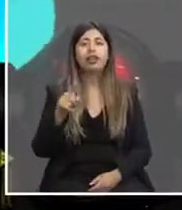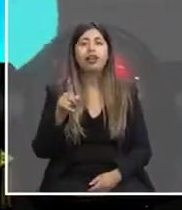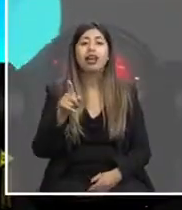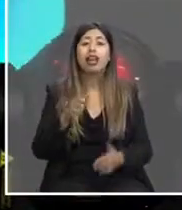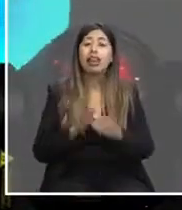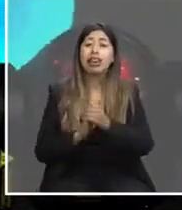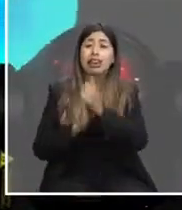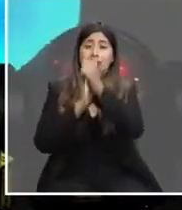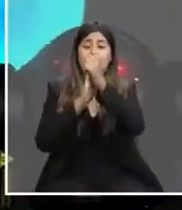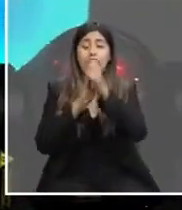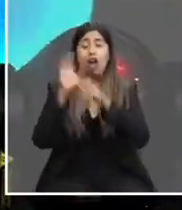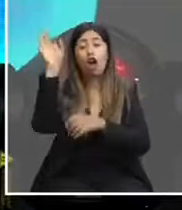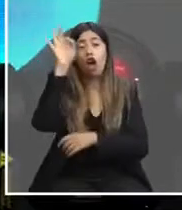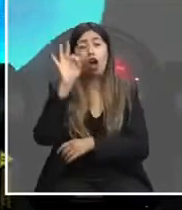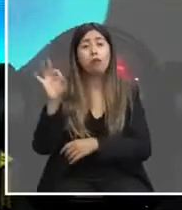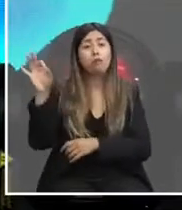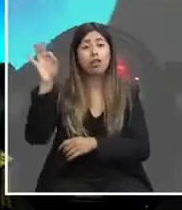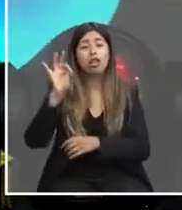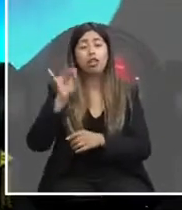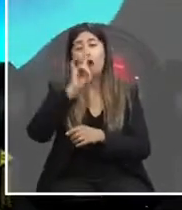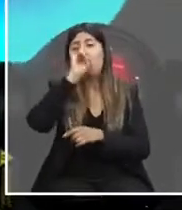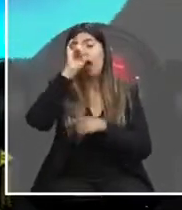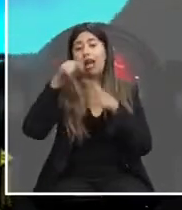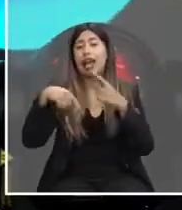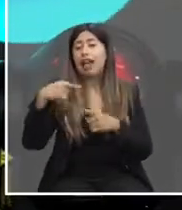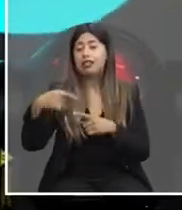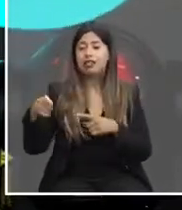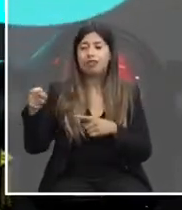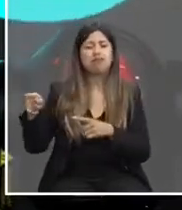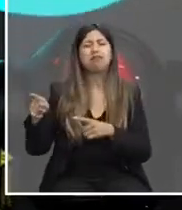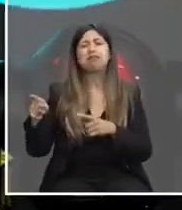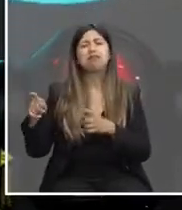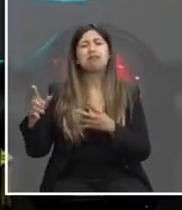opinión clásico y tienes hoy día una serie de personas